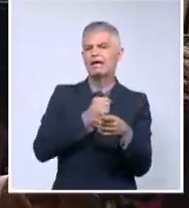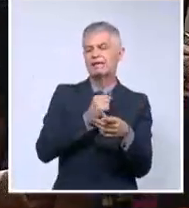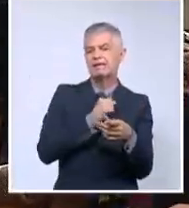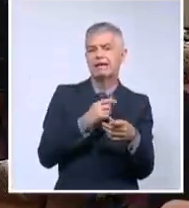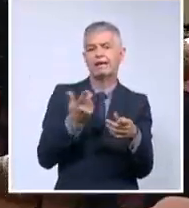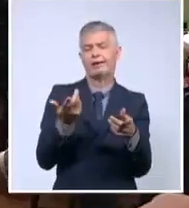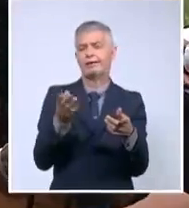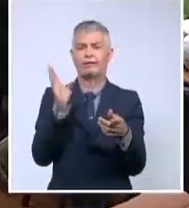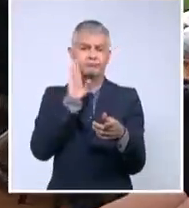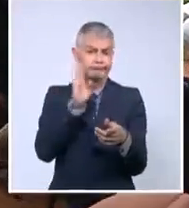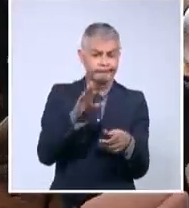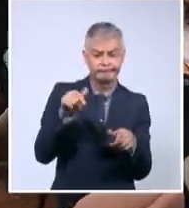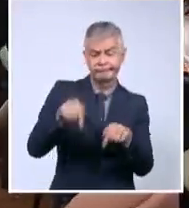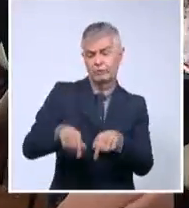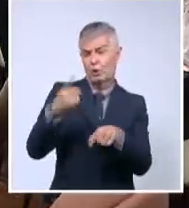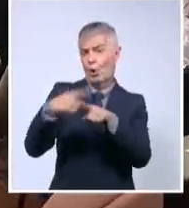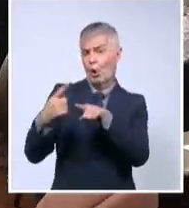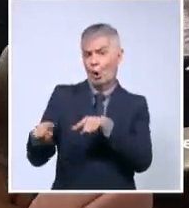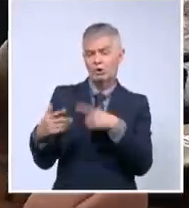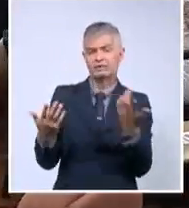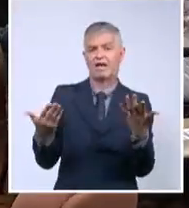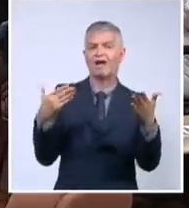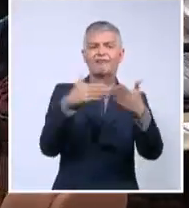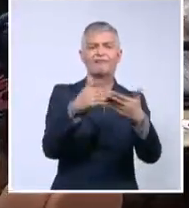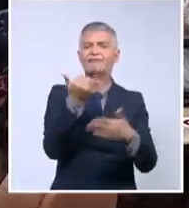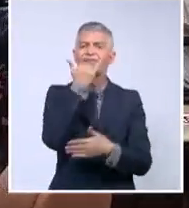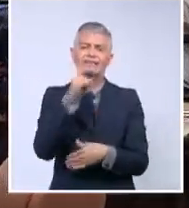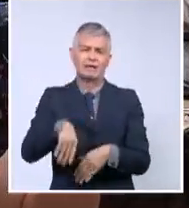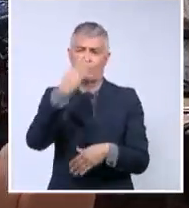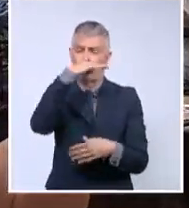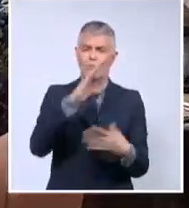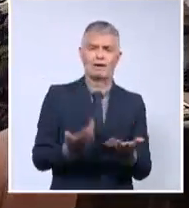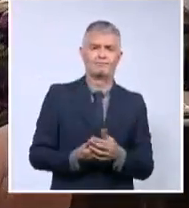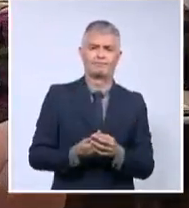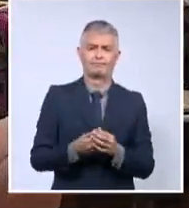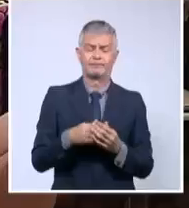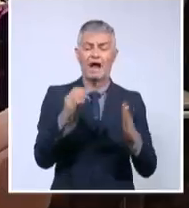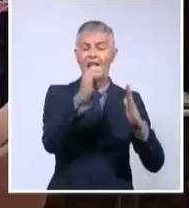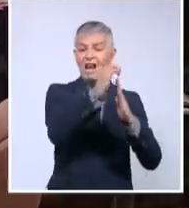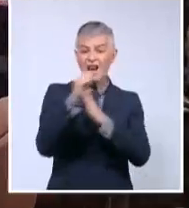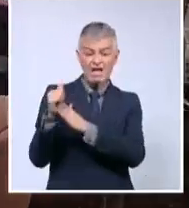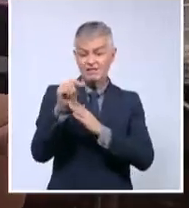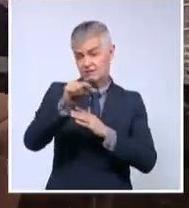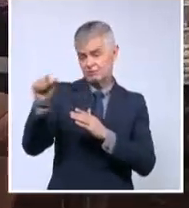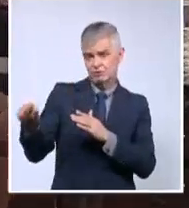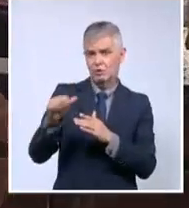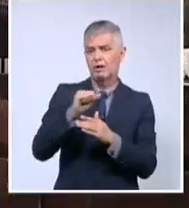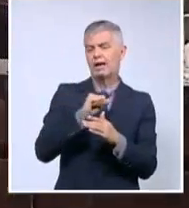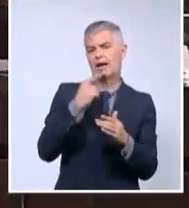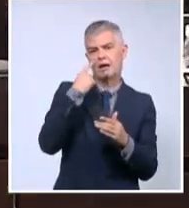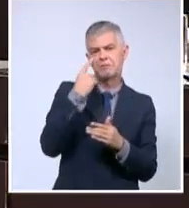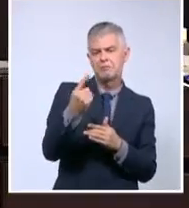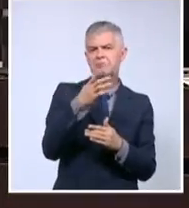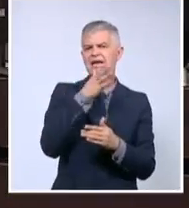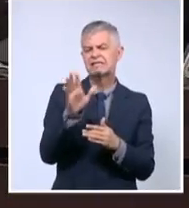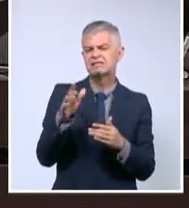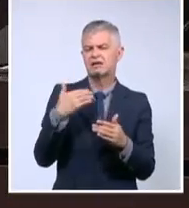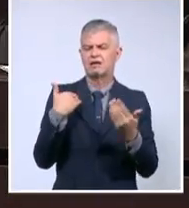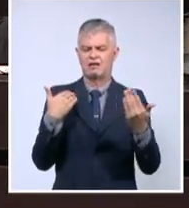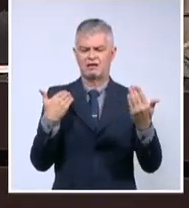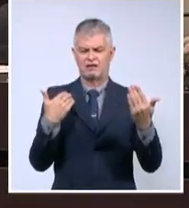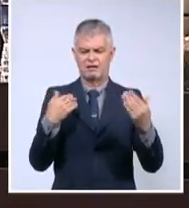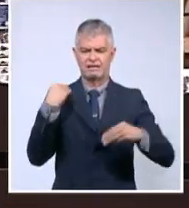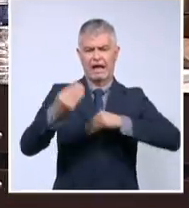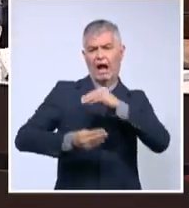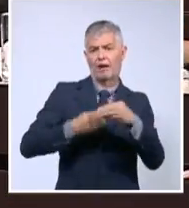al Estado. Los líderes de laboratorio aparenten tomar distancia de los violentos, se disfrazarán de pacíficos